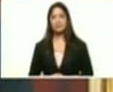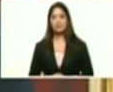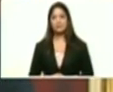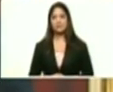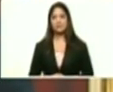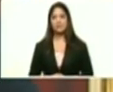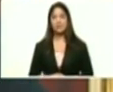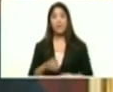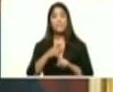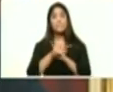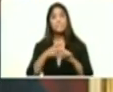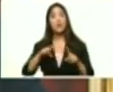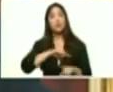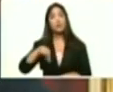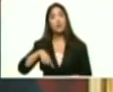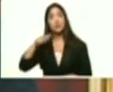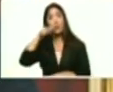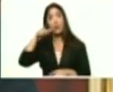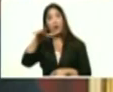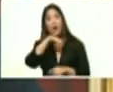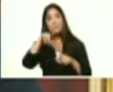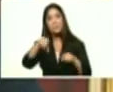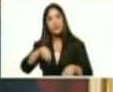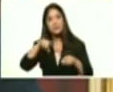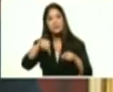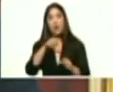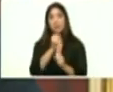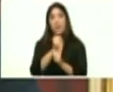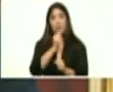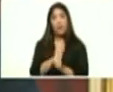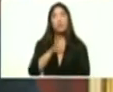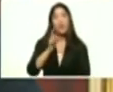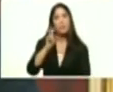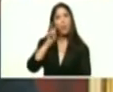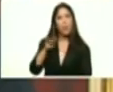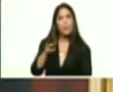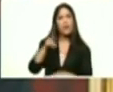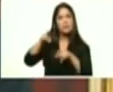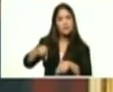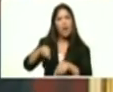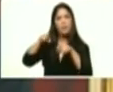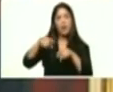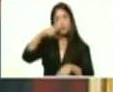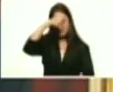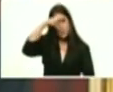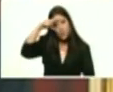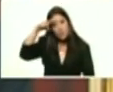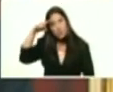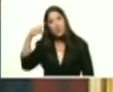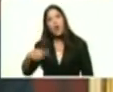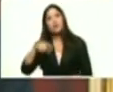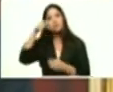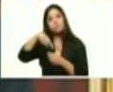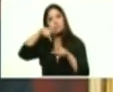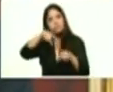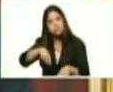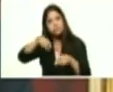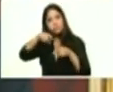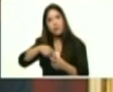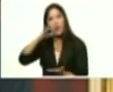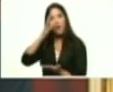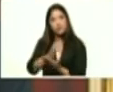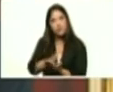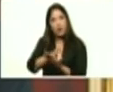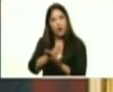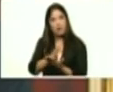Ah, pero nuestros campesinos que trabajan, hay que ver el trabajo que lleva y cómo suda uno sembrando la yuca. Hay